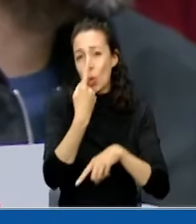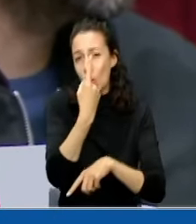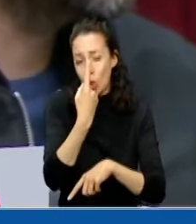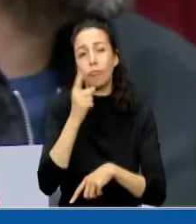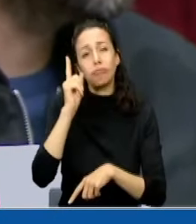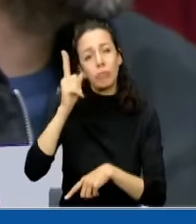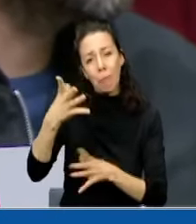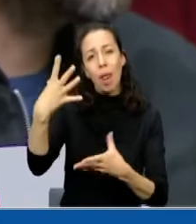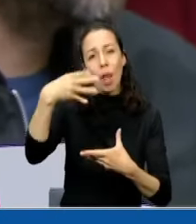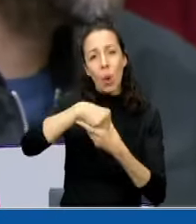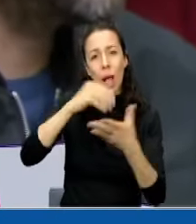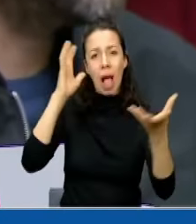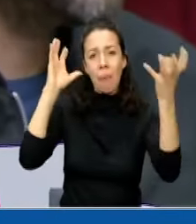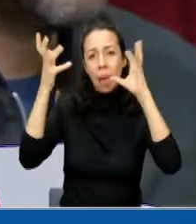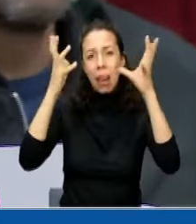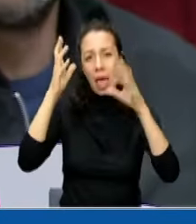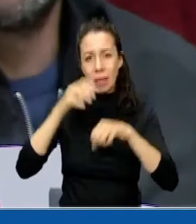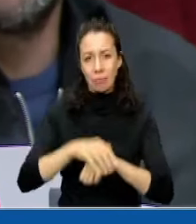diputado Javier Milei.